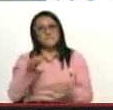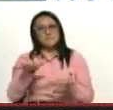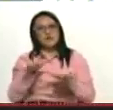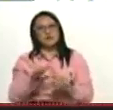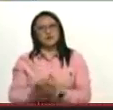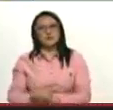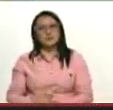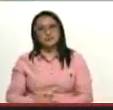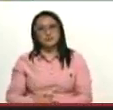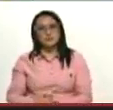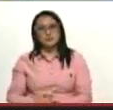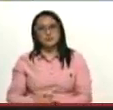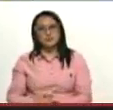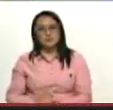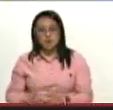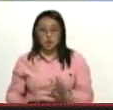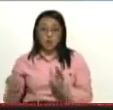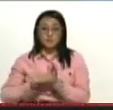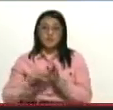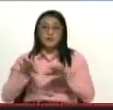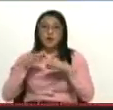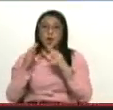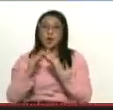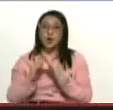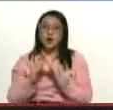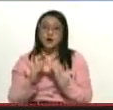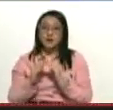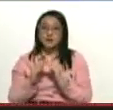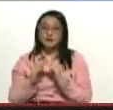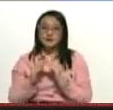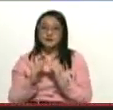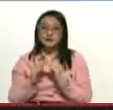nosotros para volver al hogar